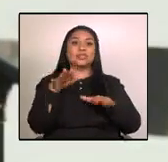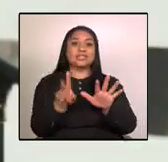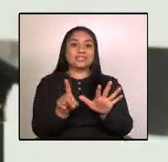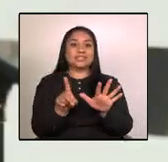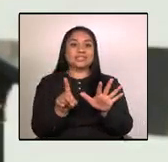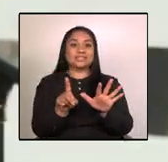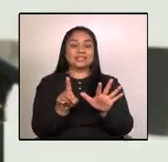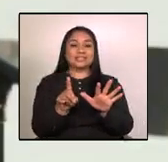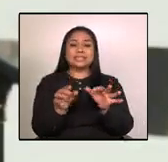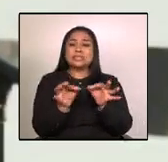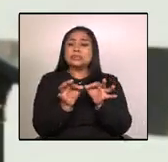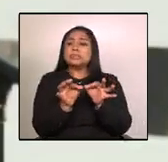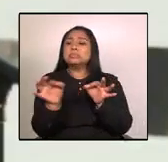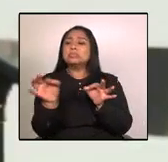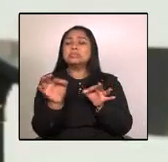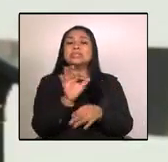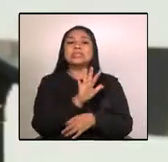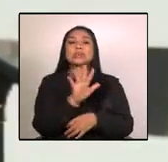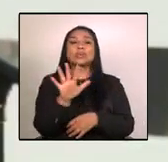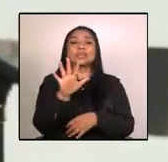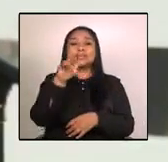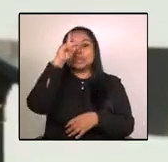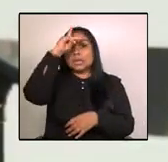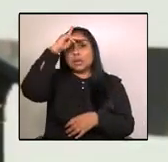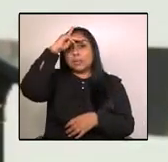A escasos